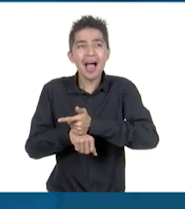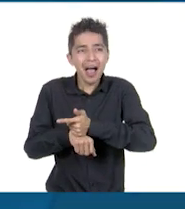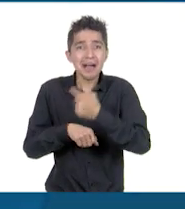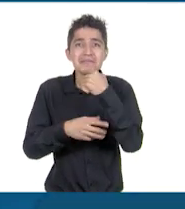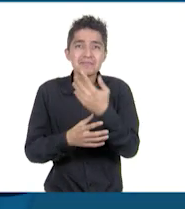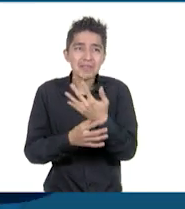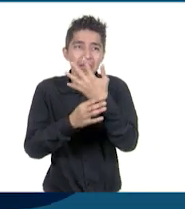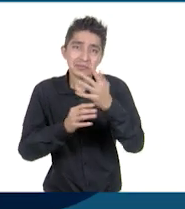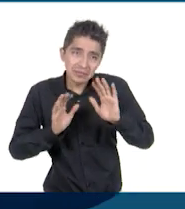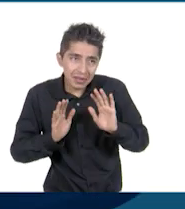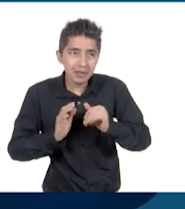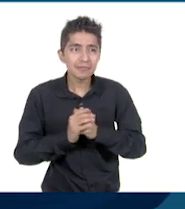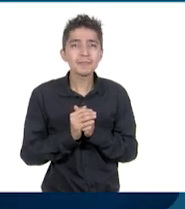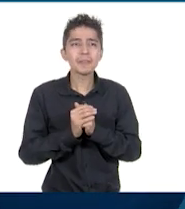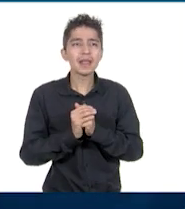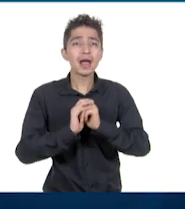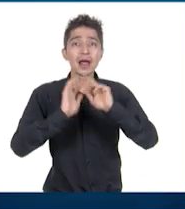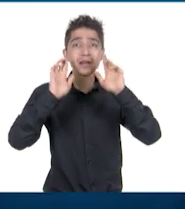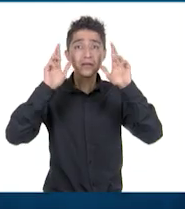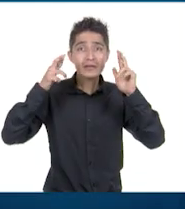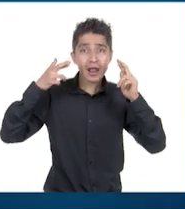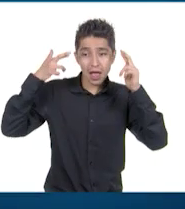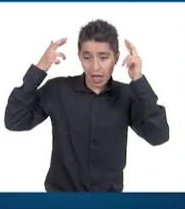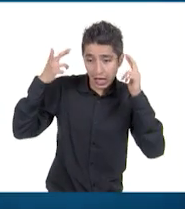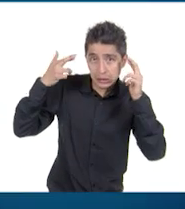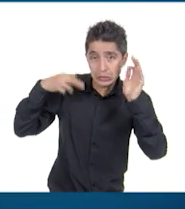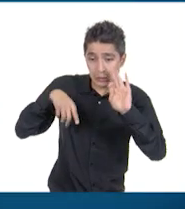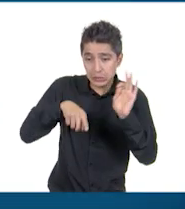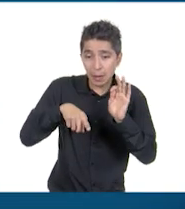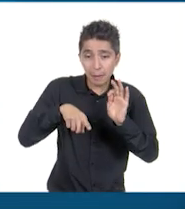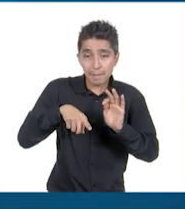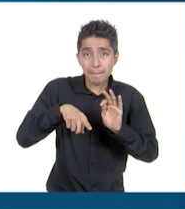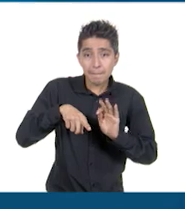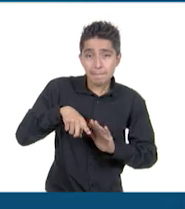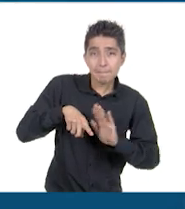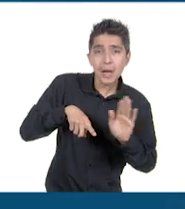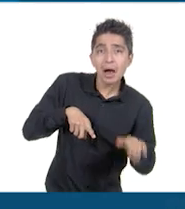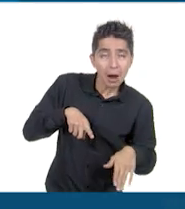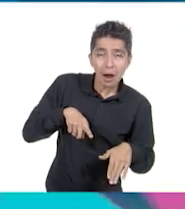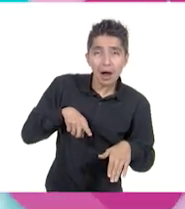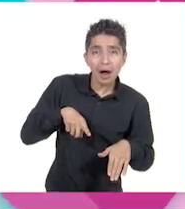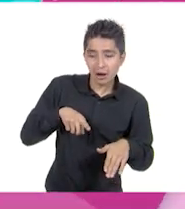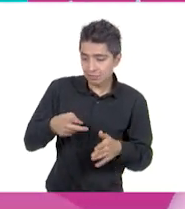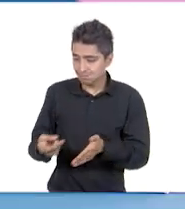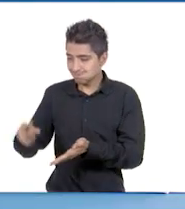dice: a rey muerto, príncipe coronado.